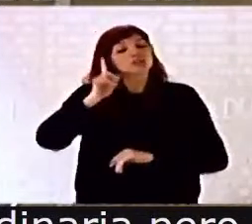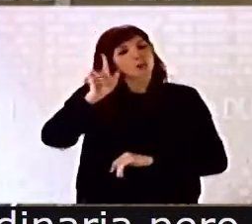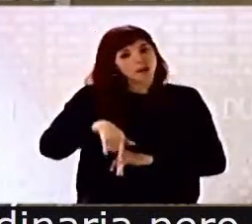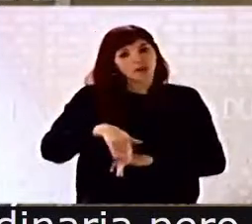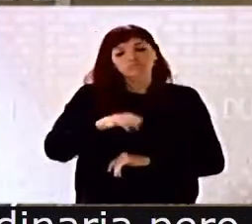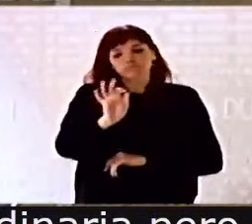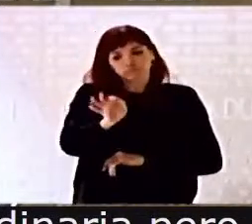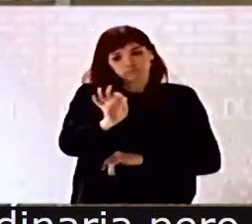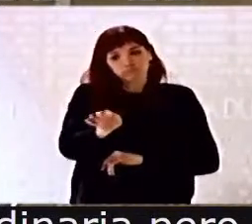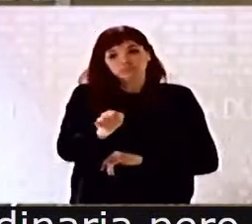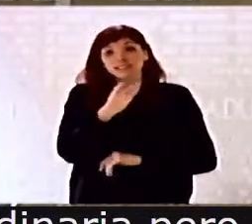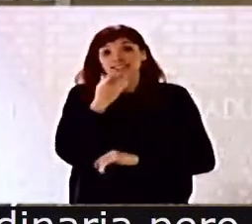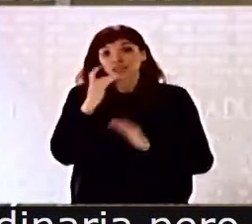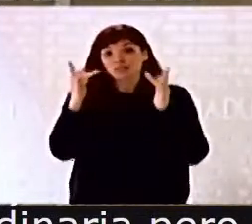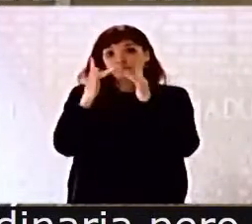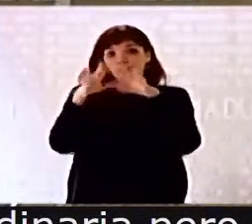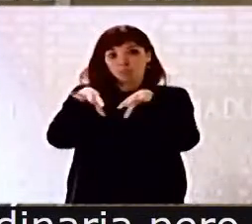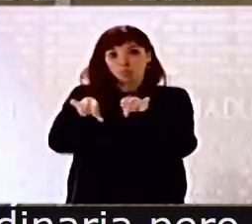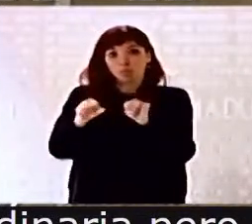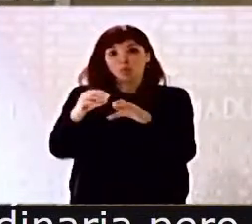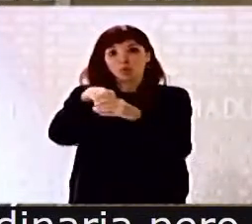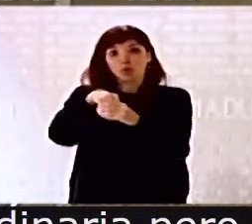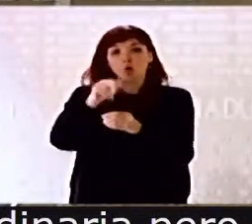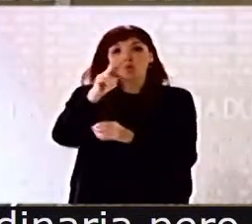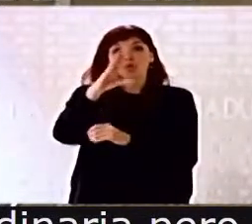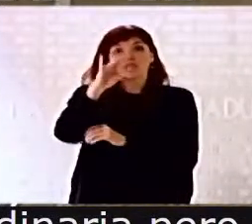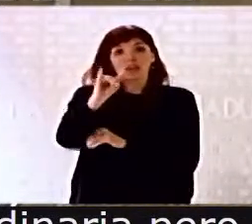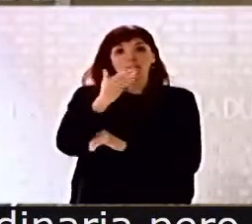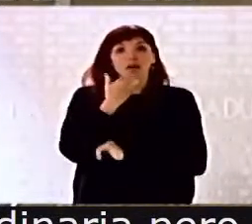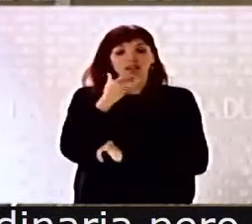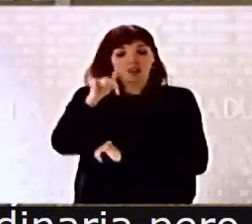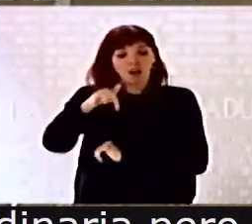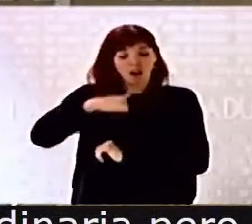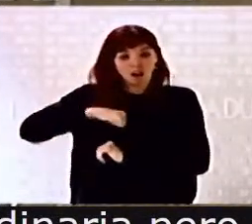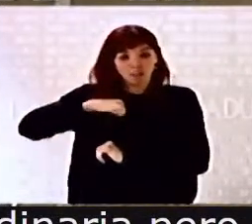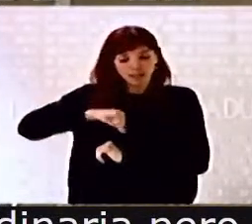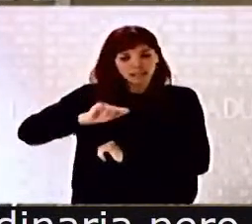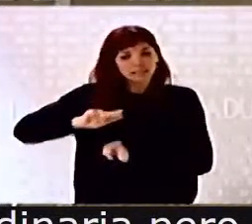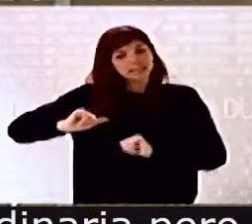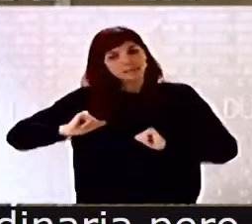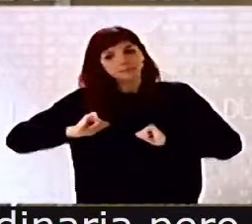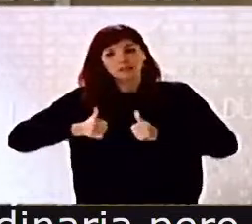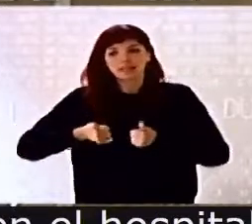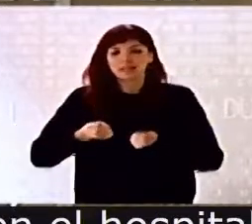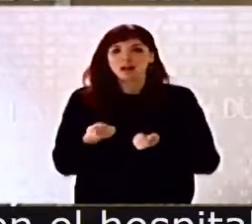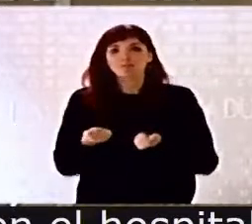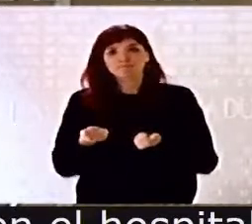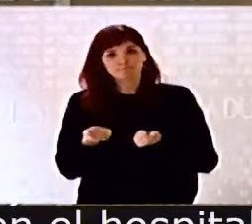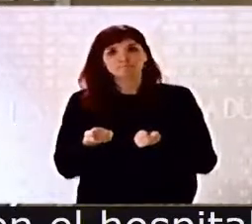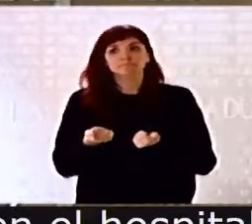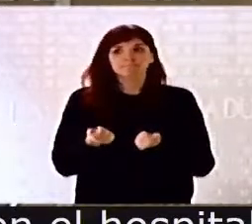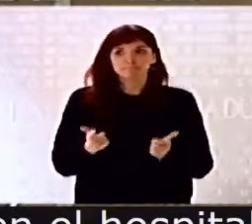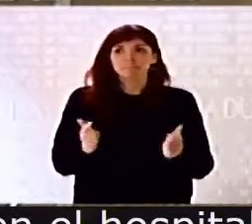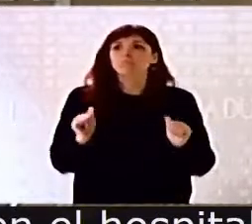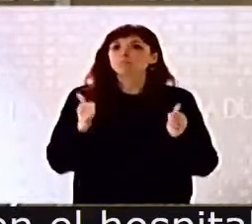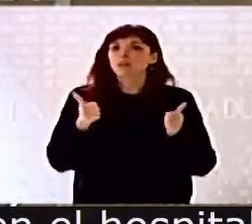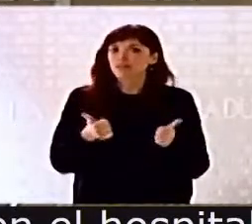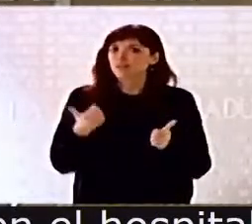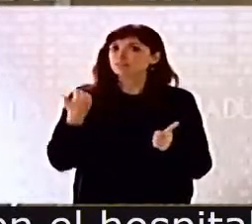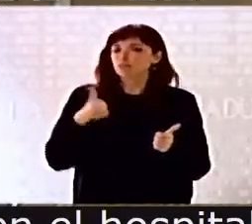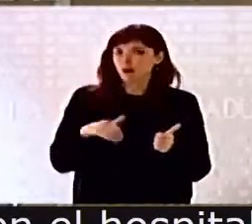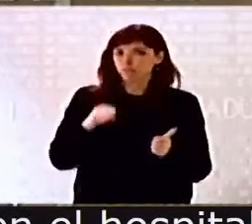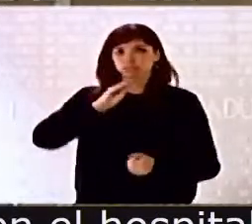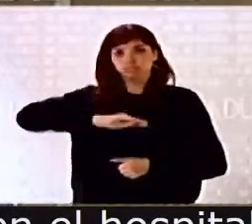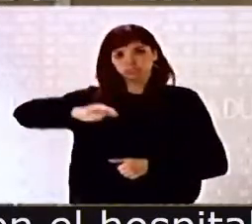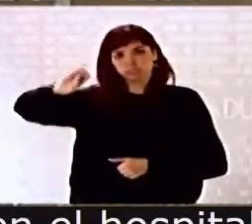que la ocupación de las UCI en el Hospital de Mérida empieza a ser importante el